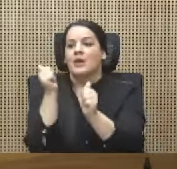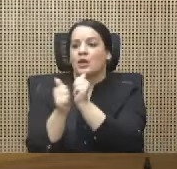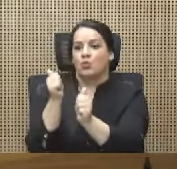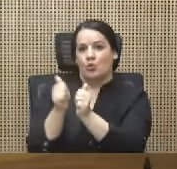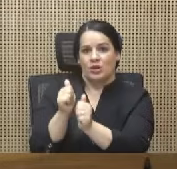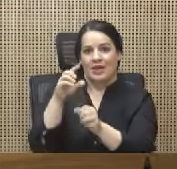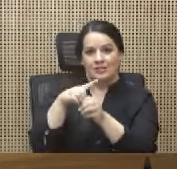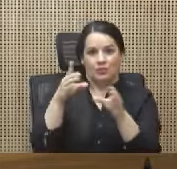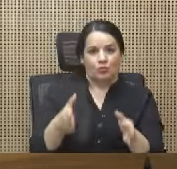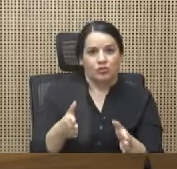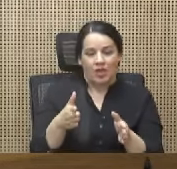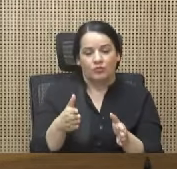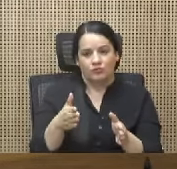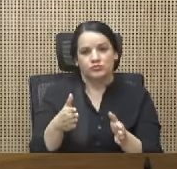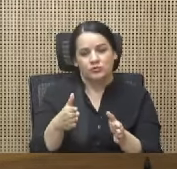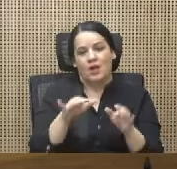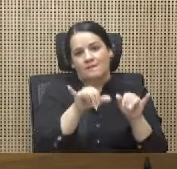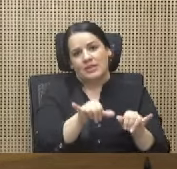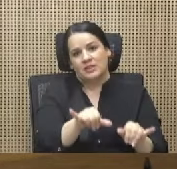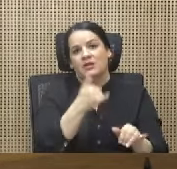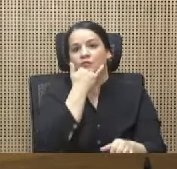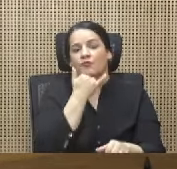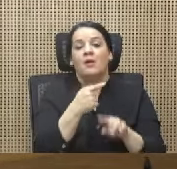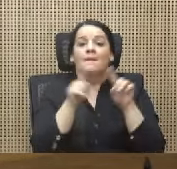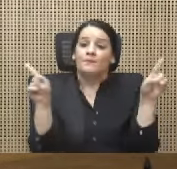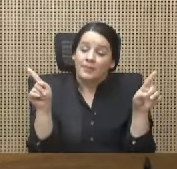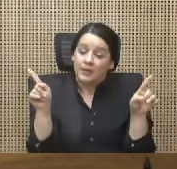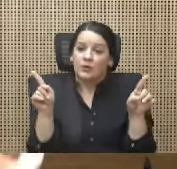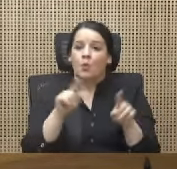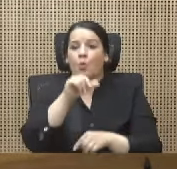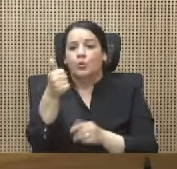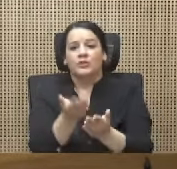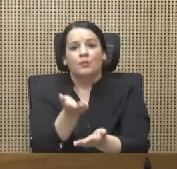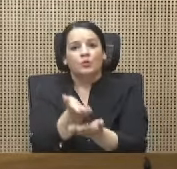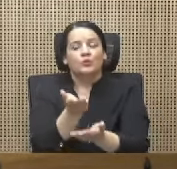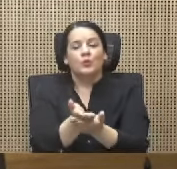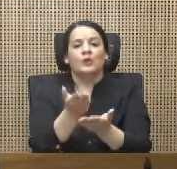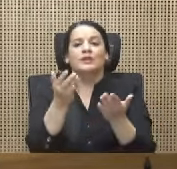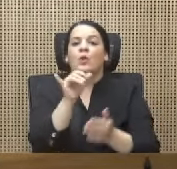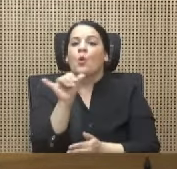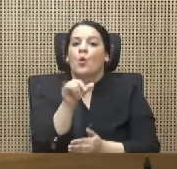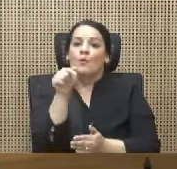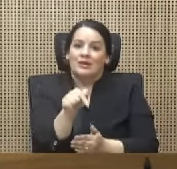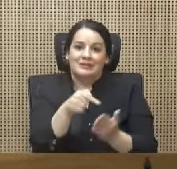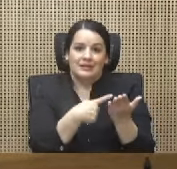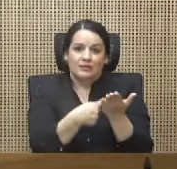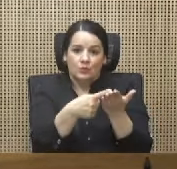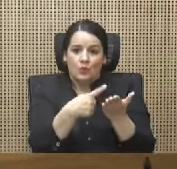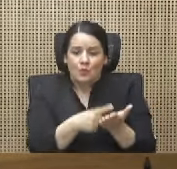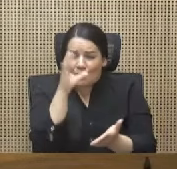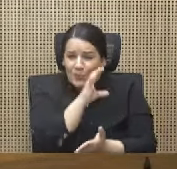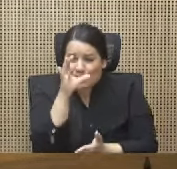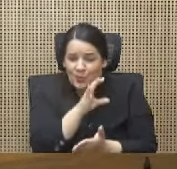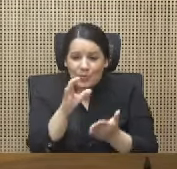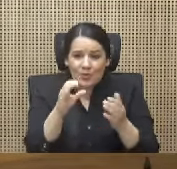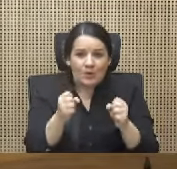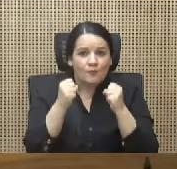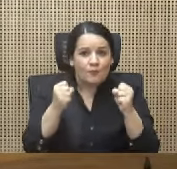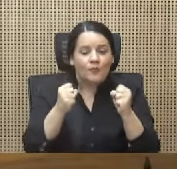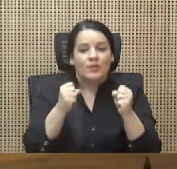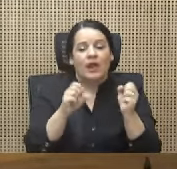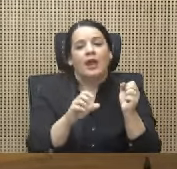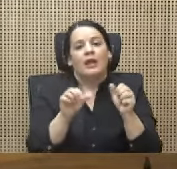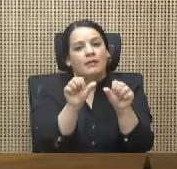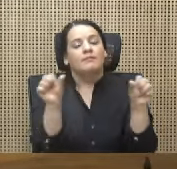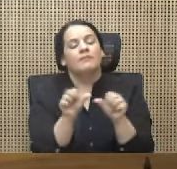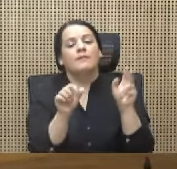ese error. Pero con otras mociones como esta que está en discusión, buscando fortalecer justamente el ámbito de aplicación